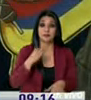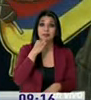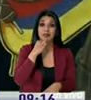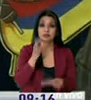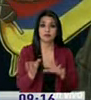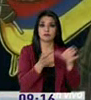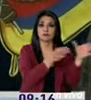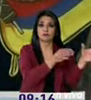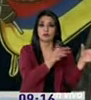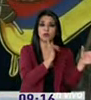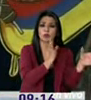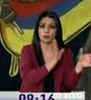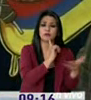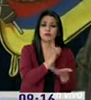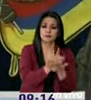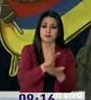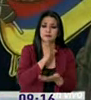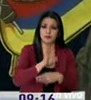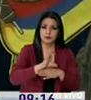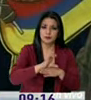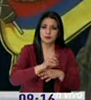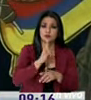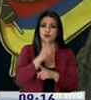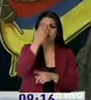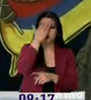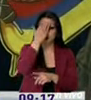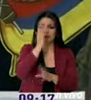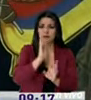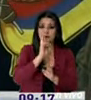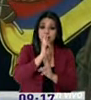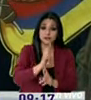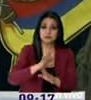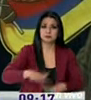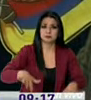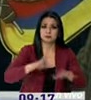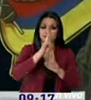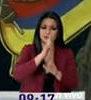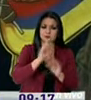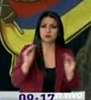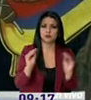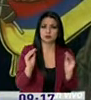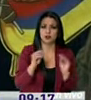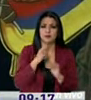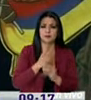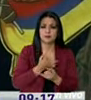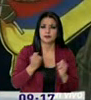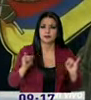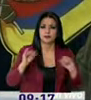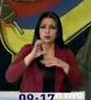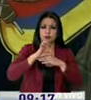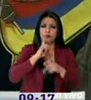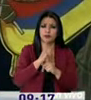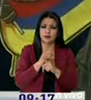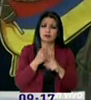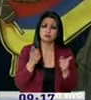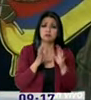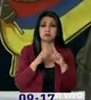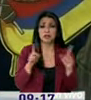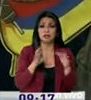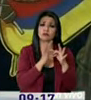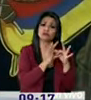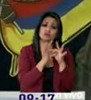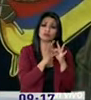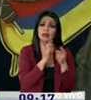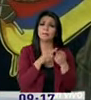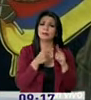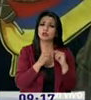Ecuador porque creemos nosotros que eso viola de alguna forma nuestra soberanía. Sigamos siendo amigos, sigamos